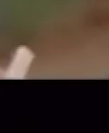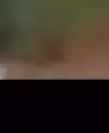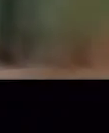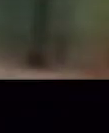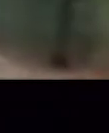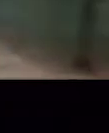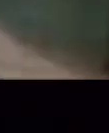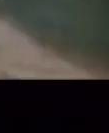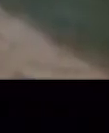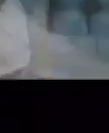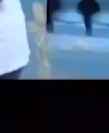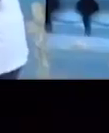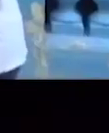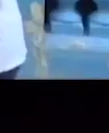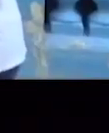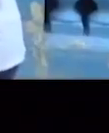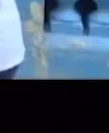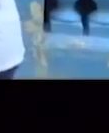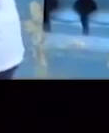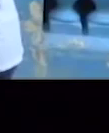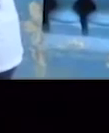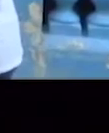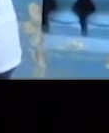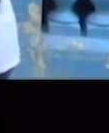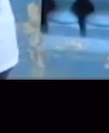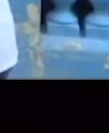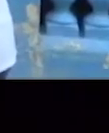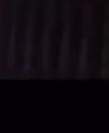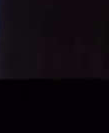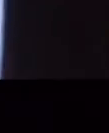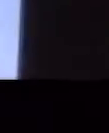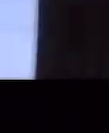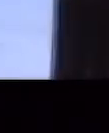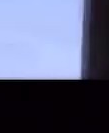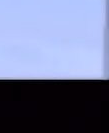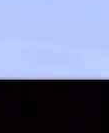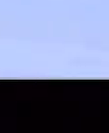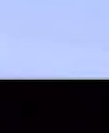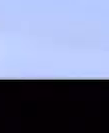Yo vengo a ofrecer mi corazón.